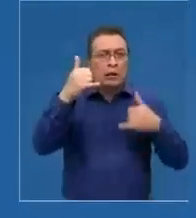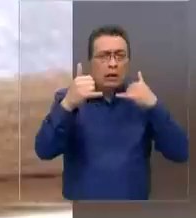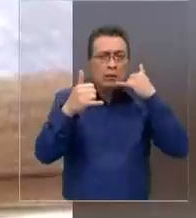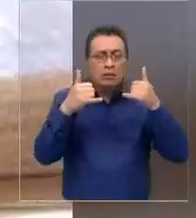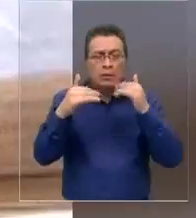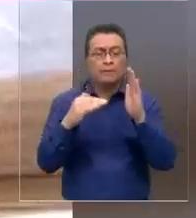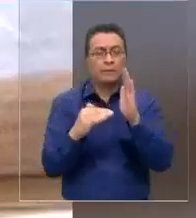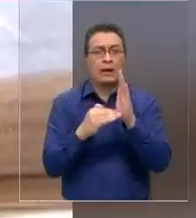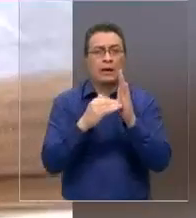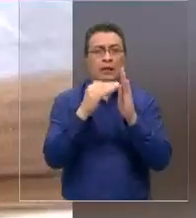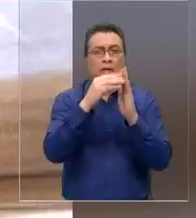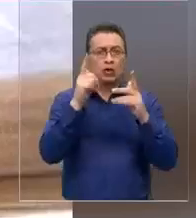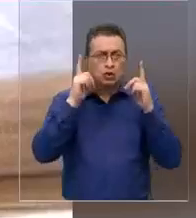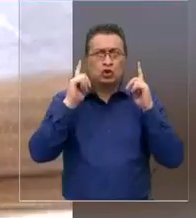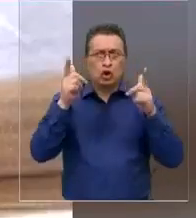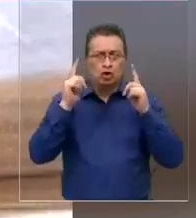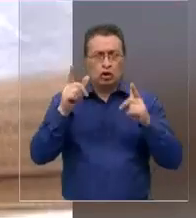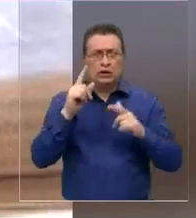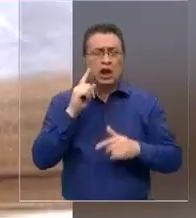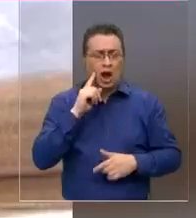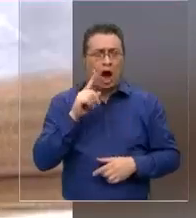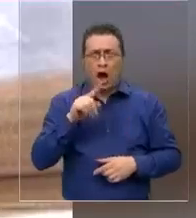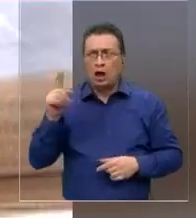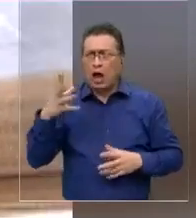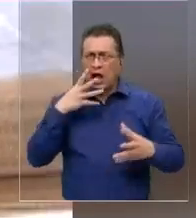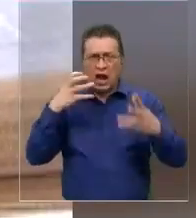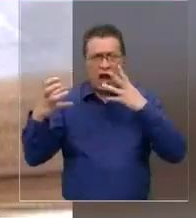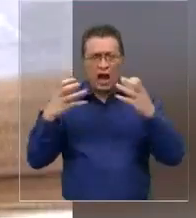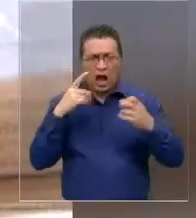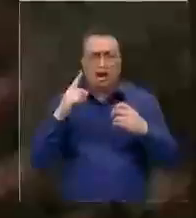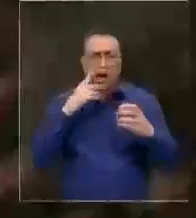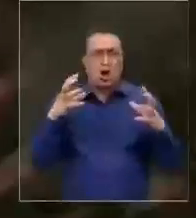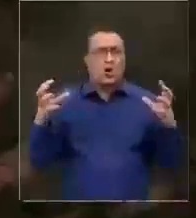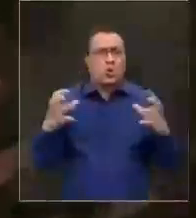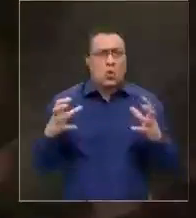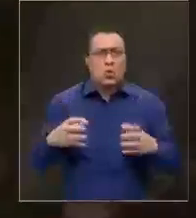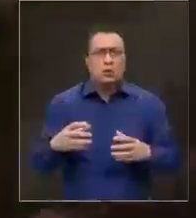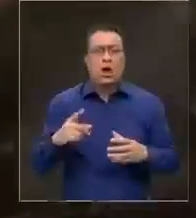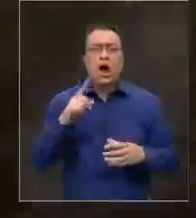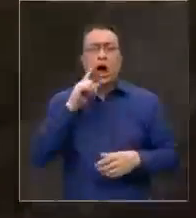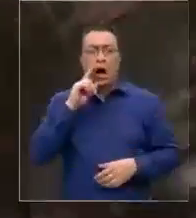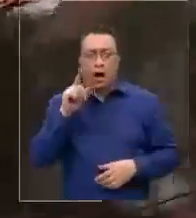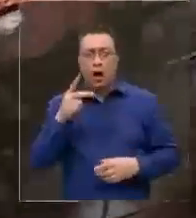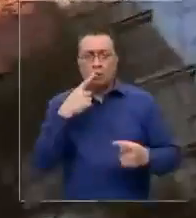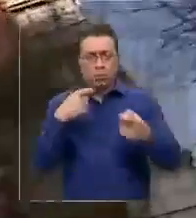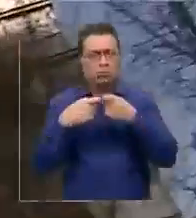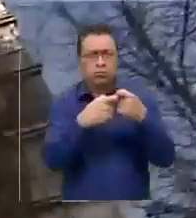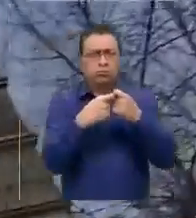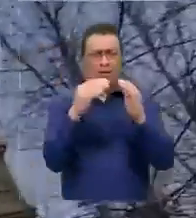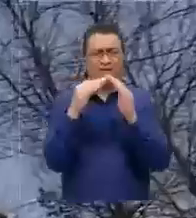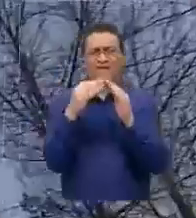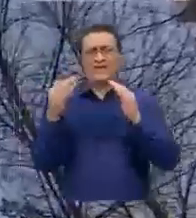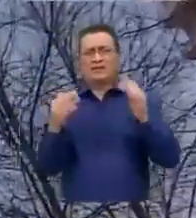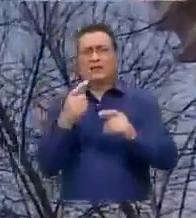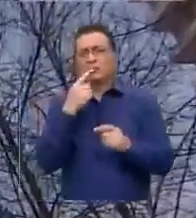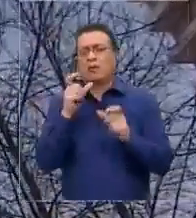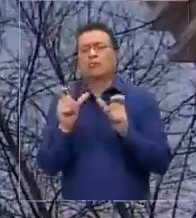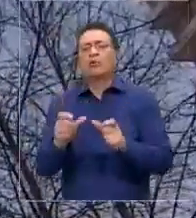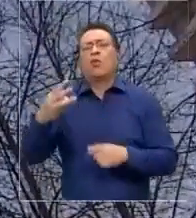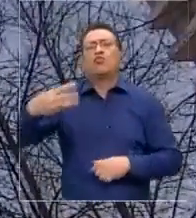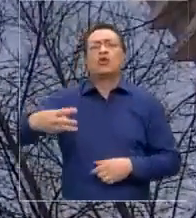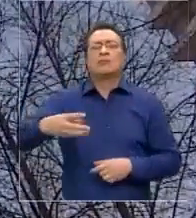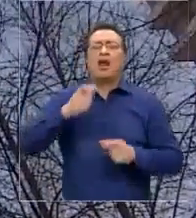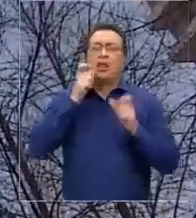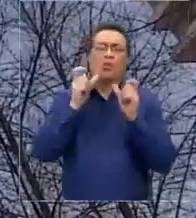el edificio se sienten ruidos y se sienten gritos desgarradores. Discusión que llevó a que los vecinos llamaran a seguridad